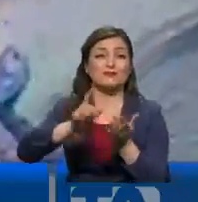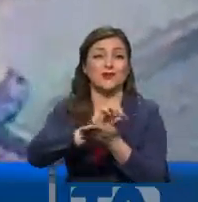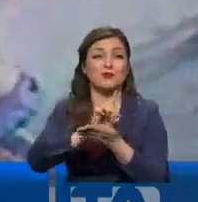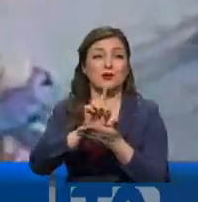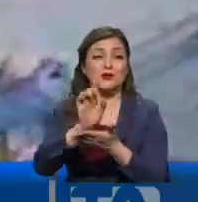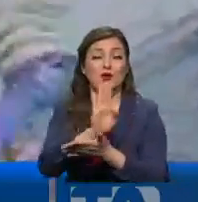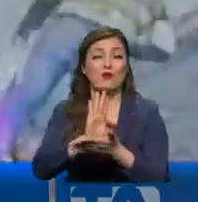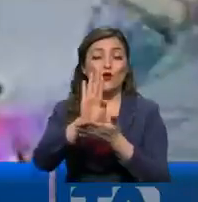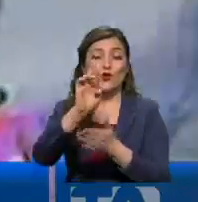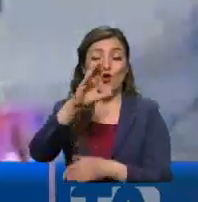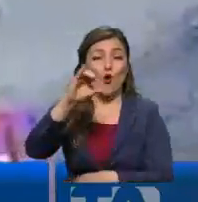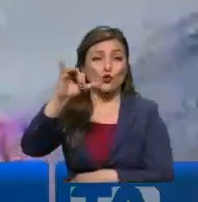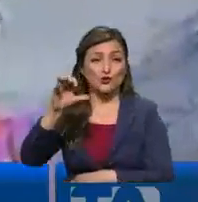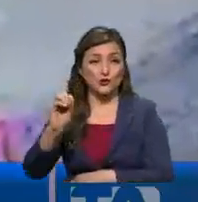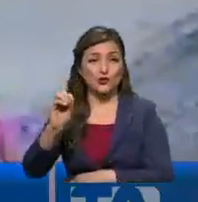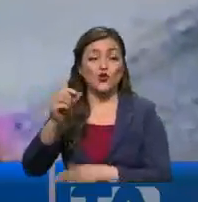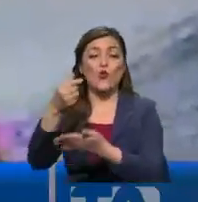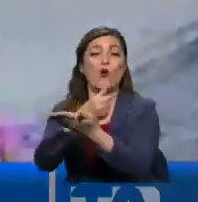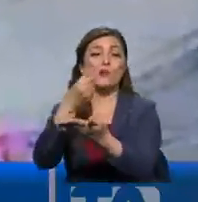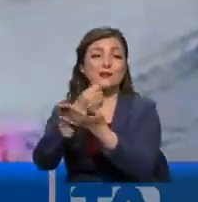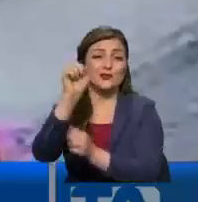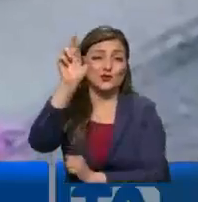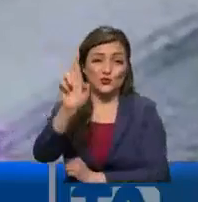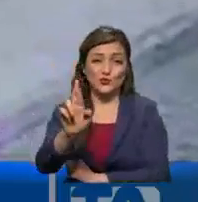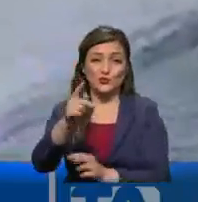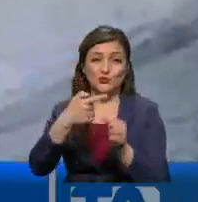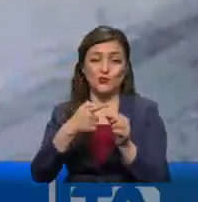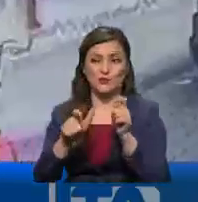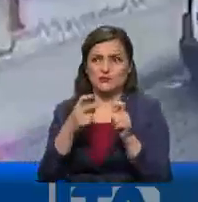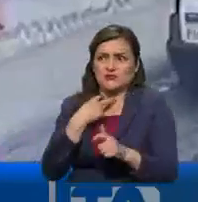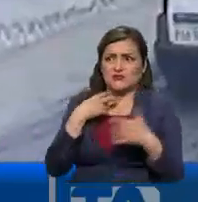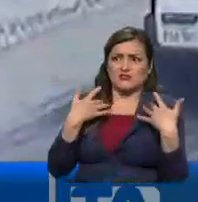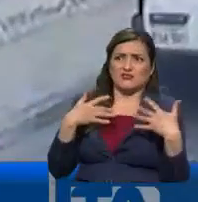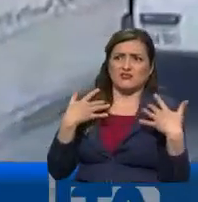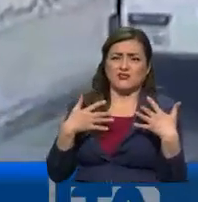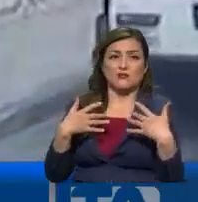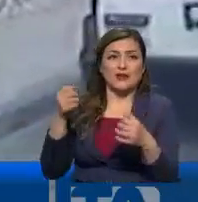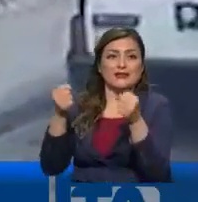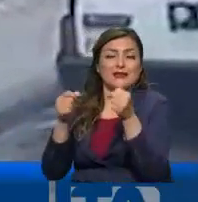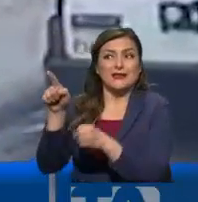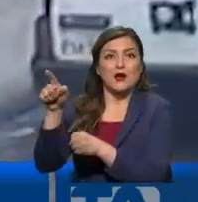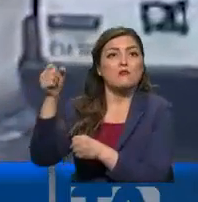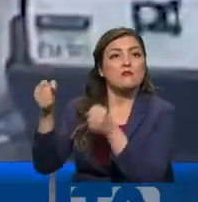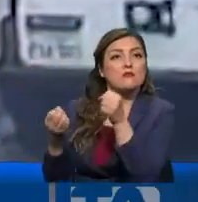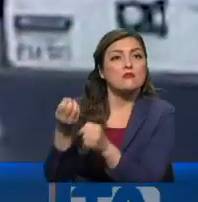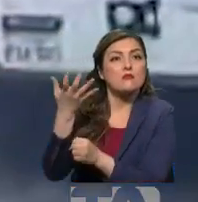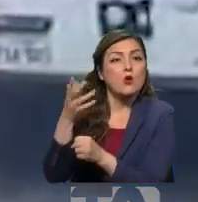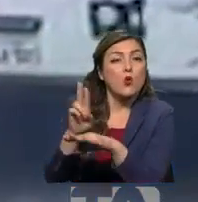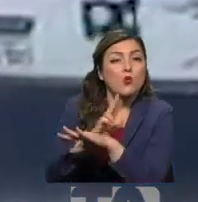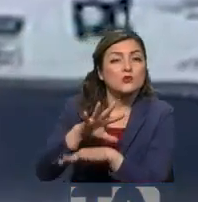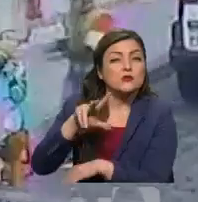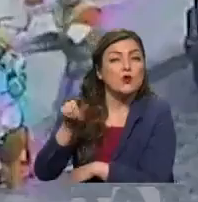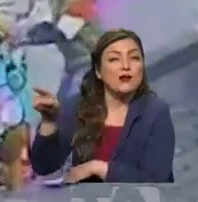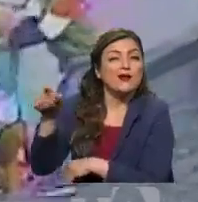Rocío, en el sector de Guamaní, en el sur de Quito. Los moradores de la zona están atemorizados por la presencia de este vehículo, que es utilizado para cometer delitos